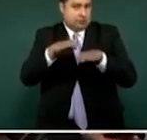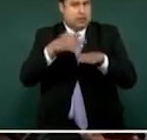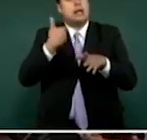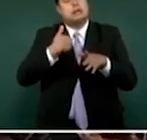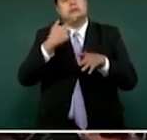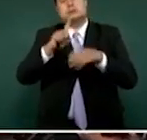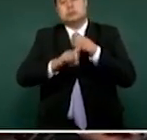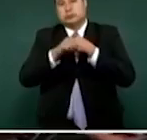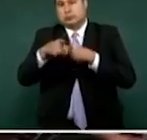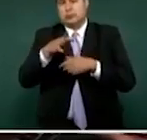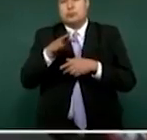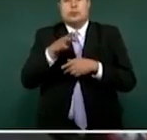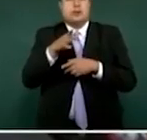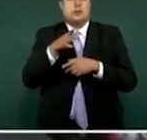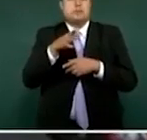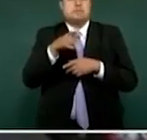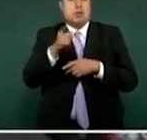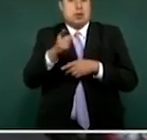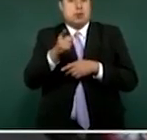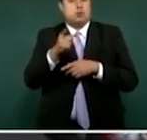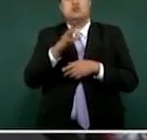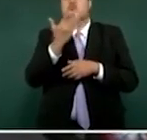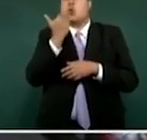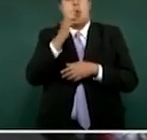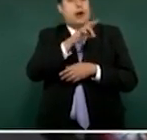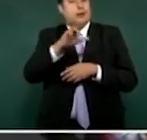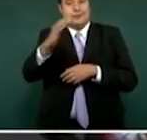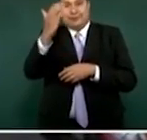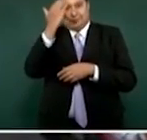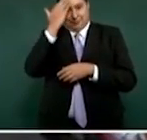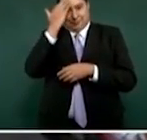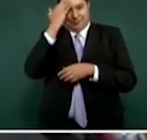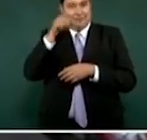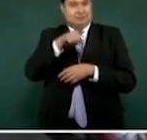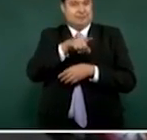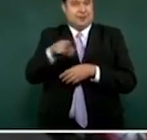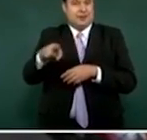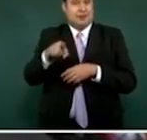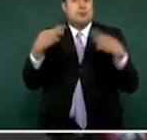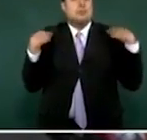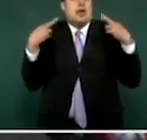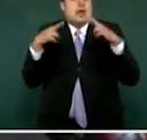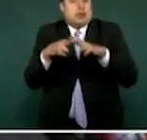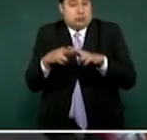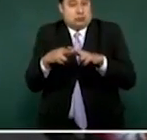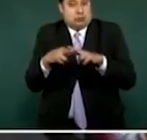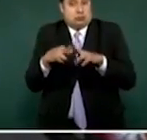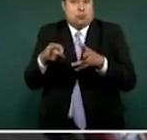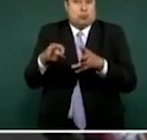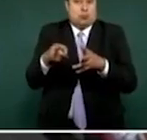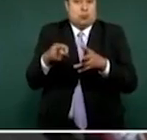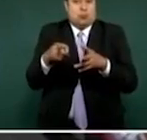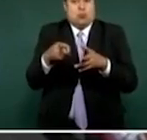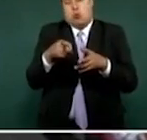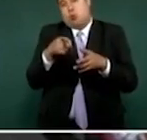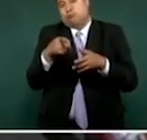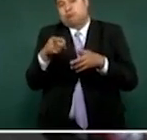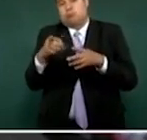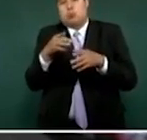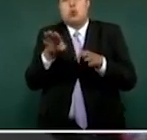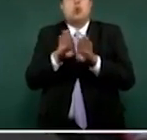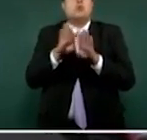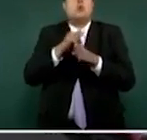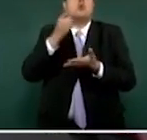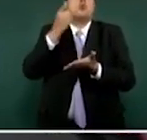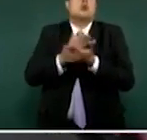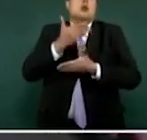irregular, en el sentido de que no son reconocidos como docentes ni como maestros, sino como